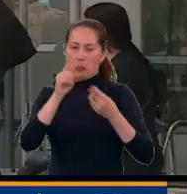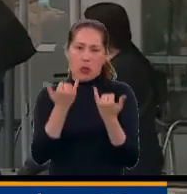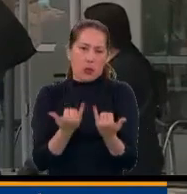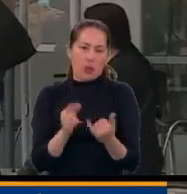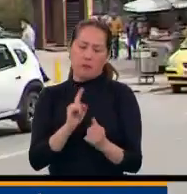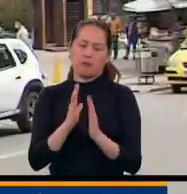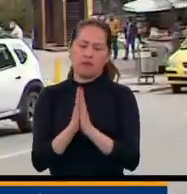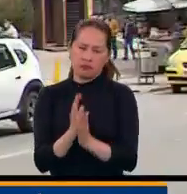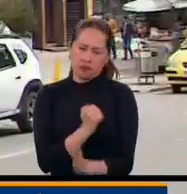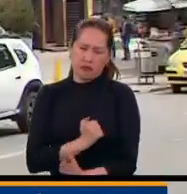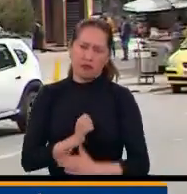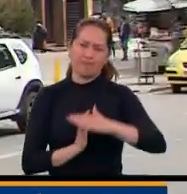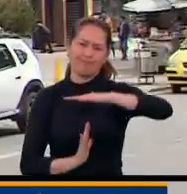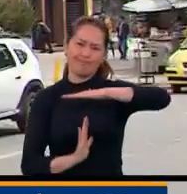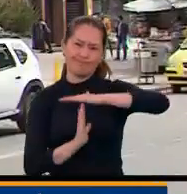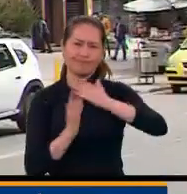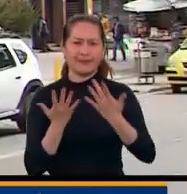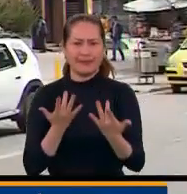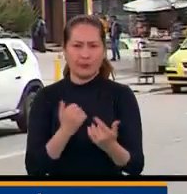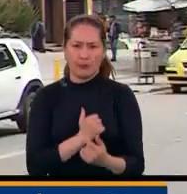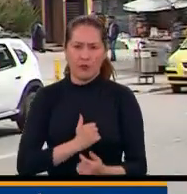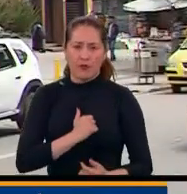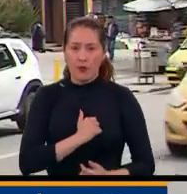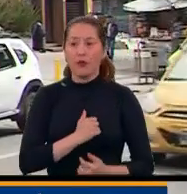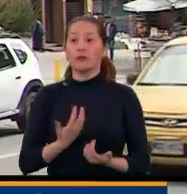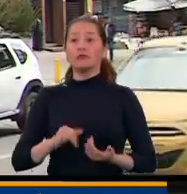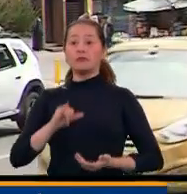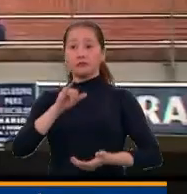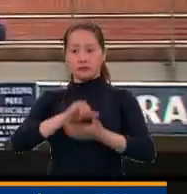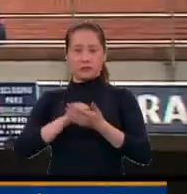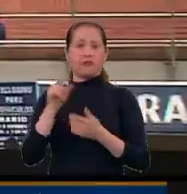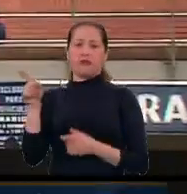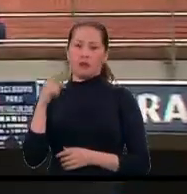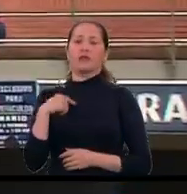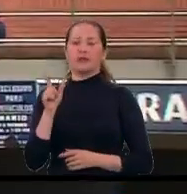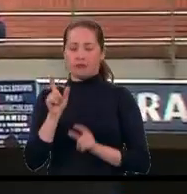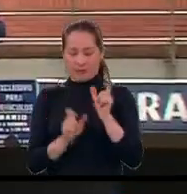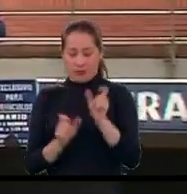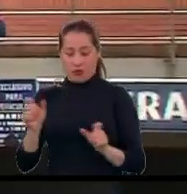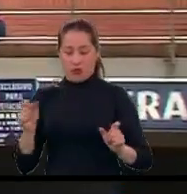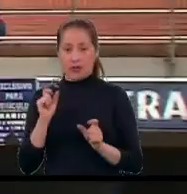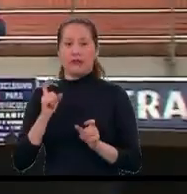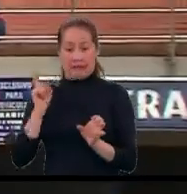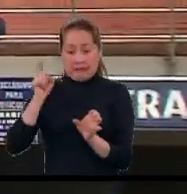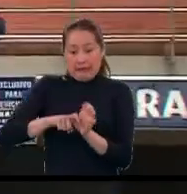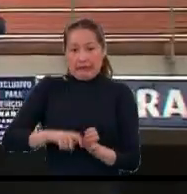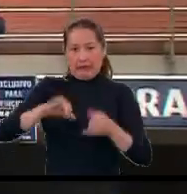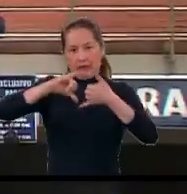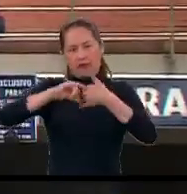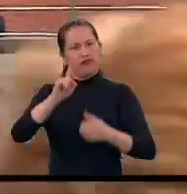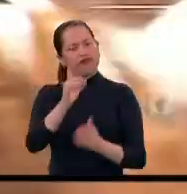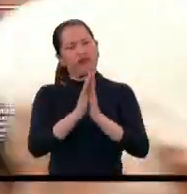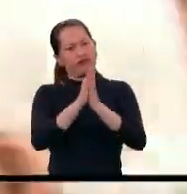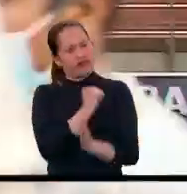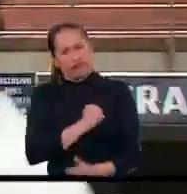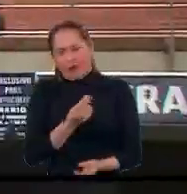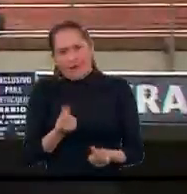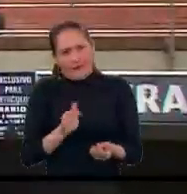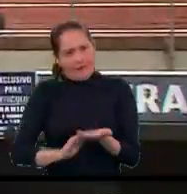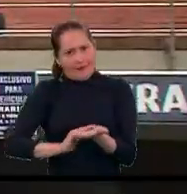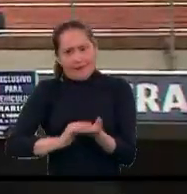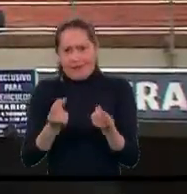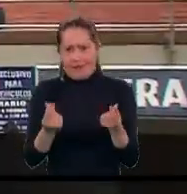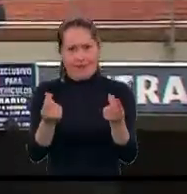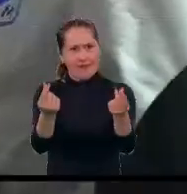usuarios, son ellos quienes también solicitan activar los planes que sean necesarios para no ver afectada la prestación de los servicios